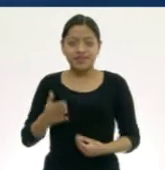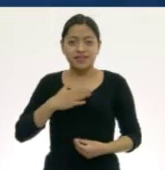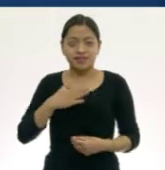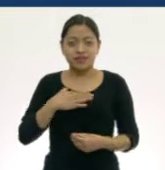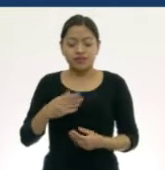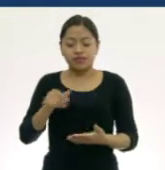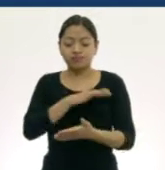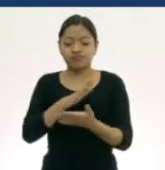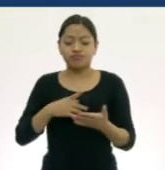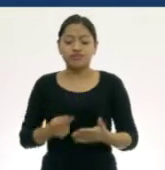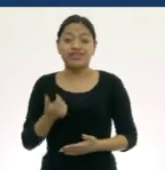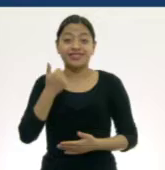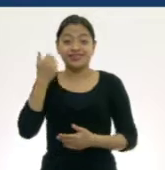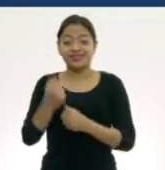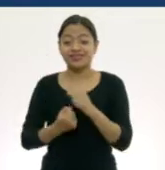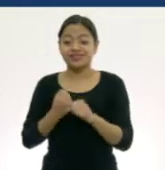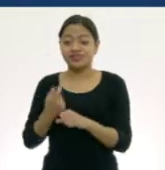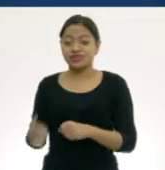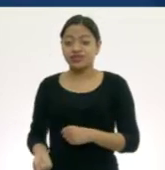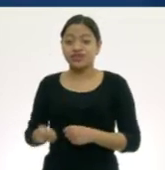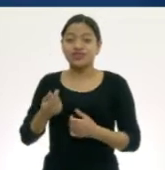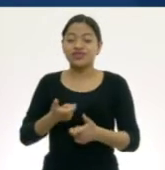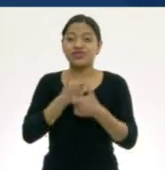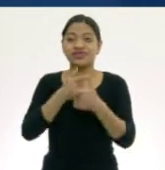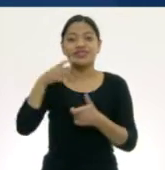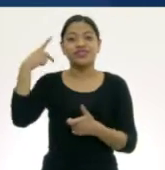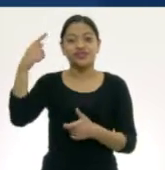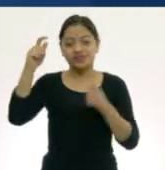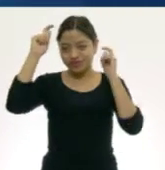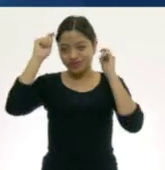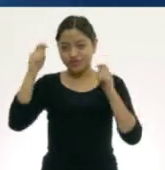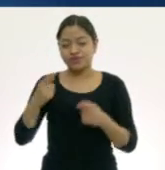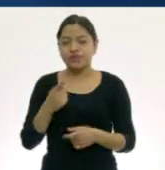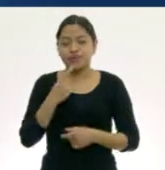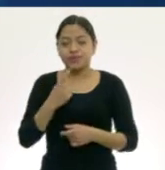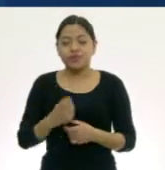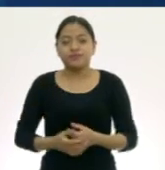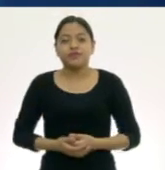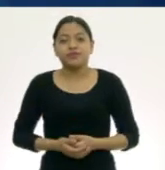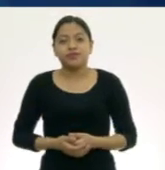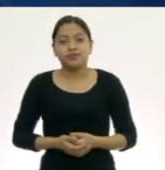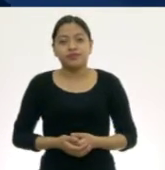lo tuve a los 6 años cuando reía del bonete colorado del Cid.